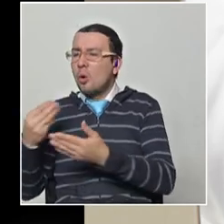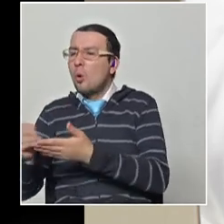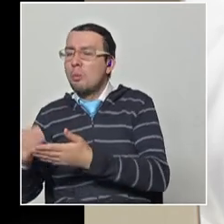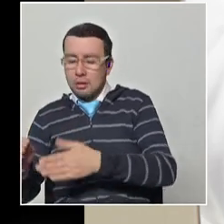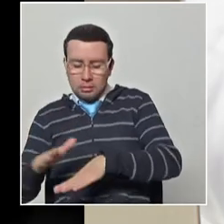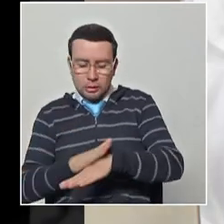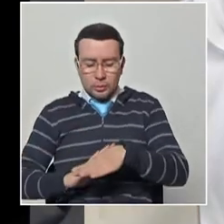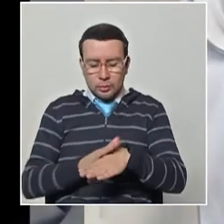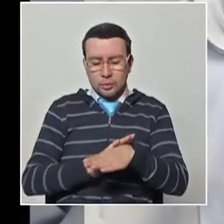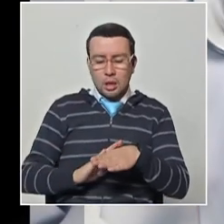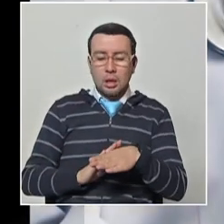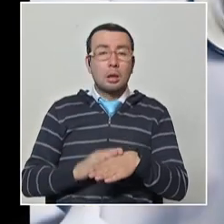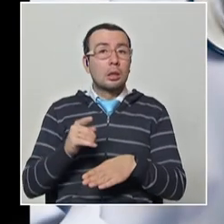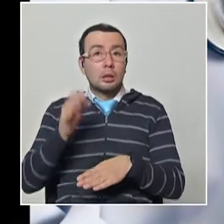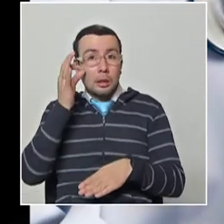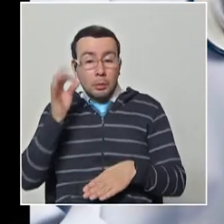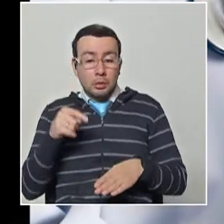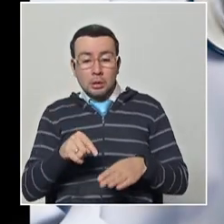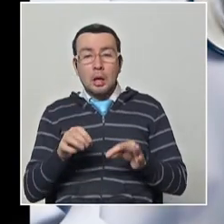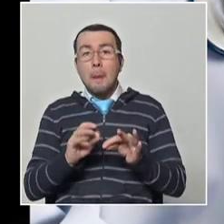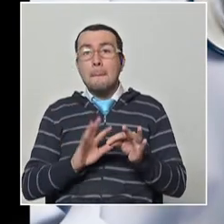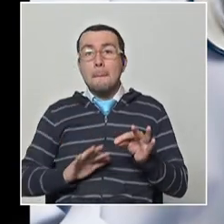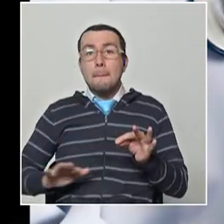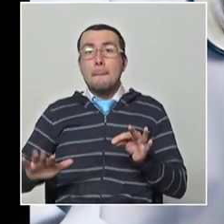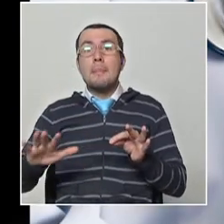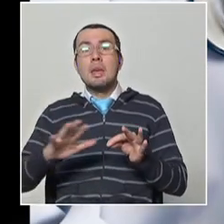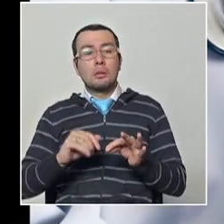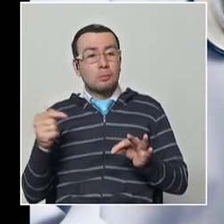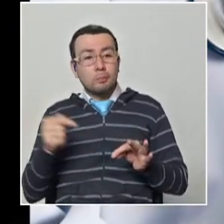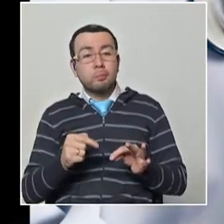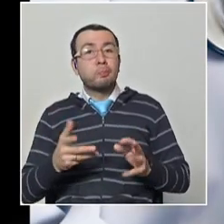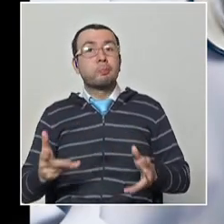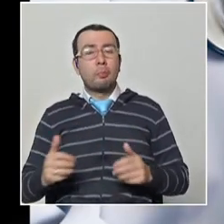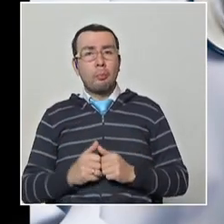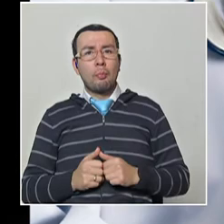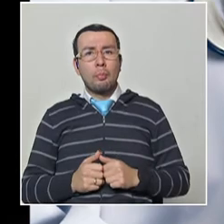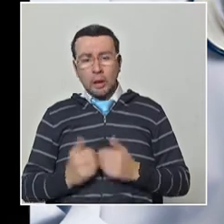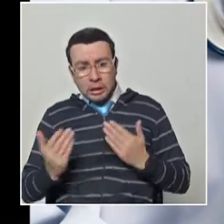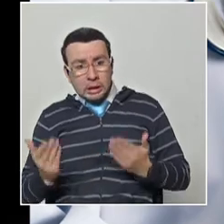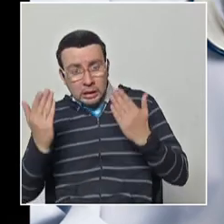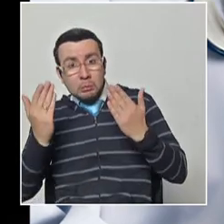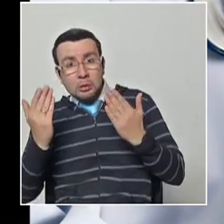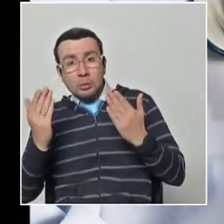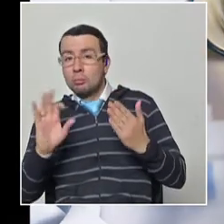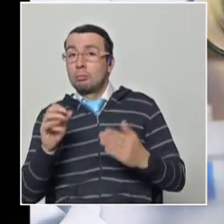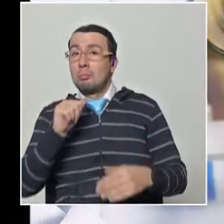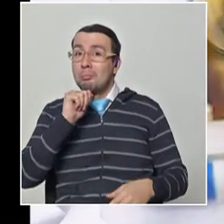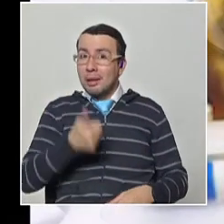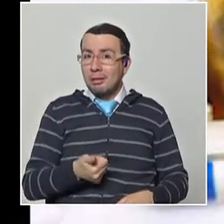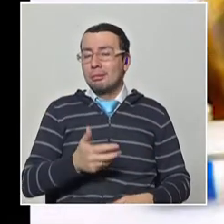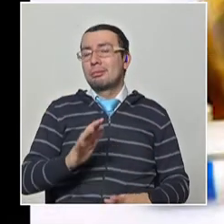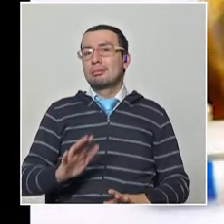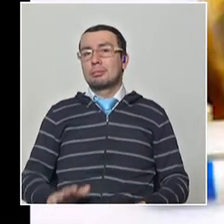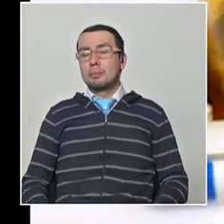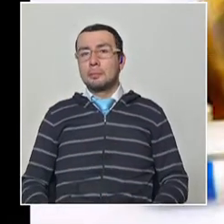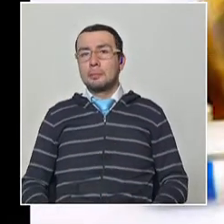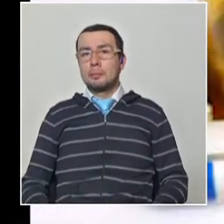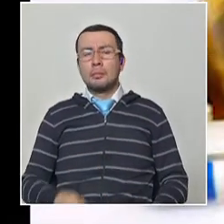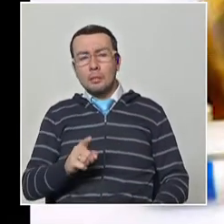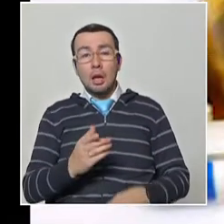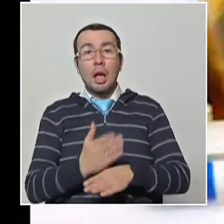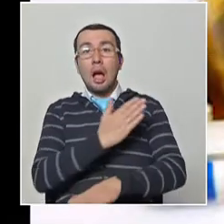como él decía puede que sea un virus y entonces le sirve no lo empeora si no hubo un